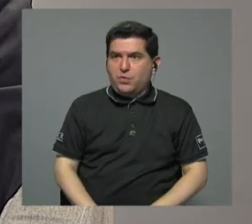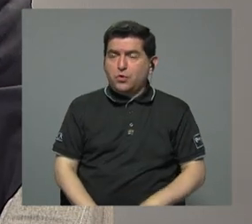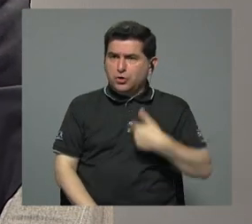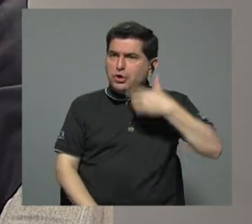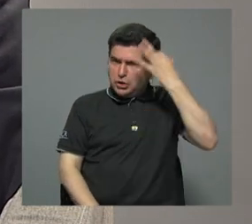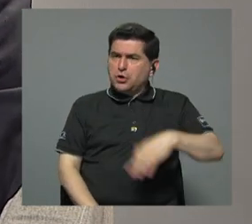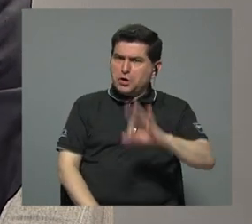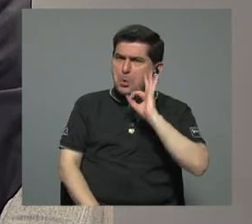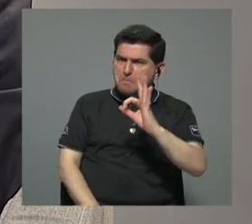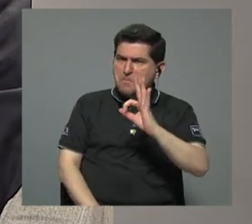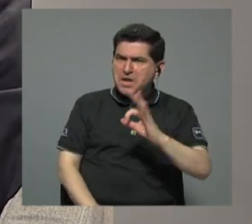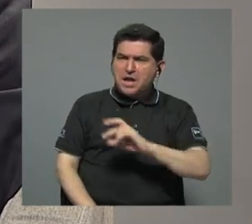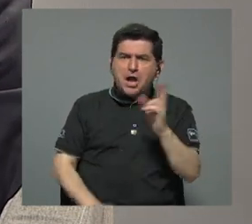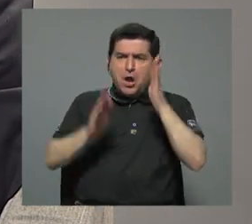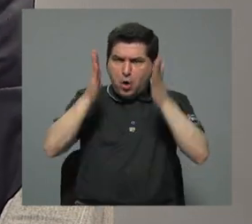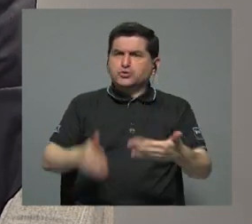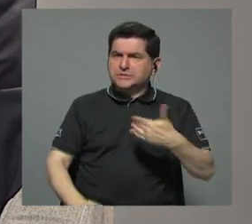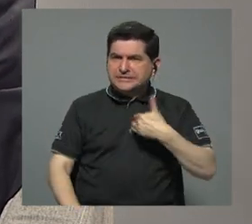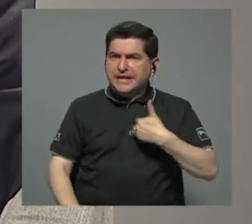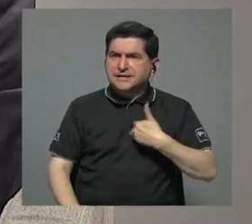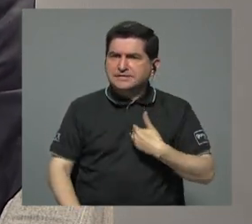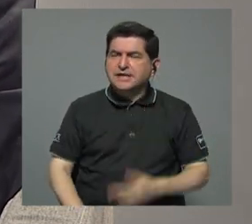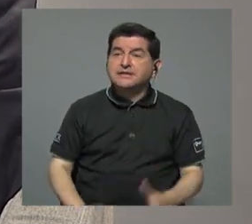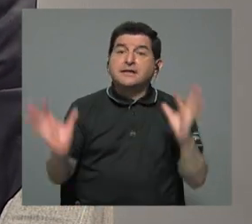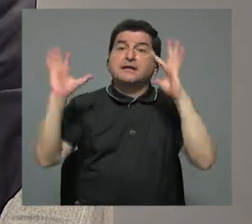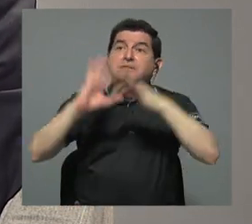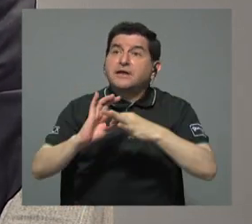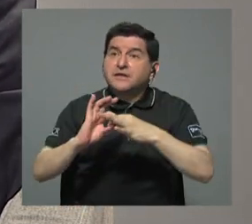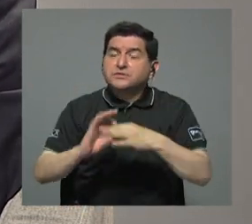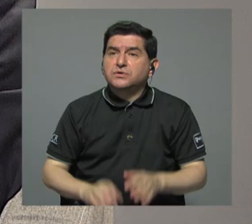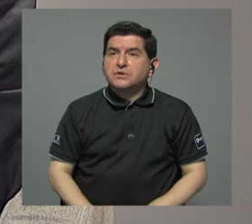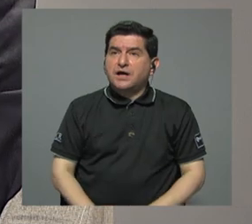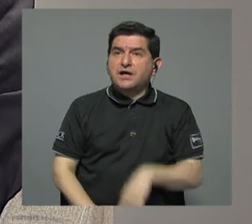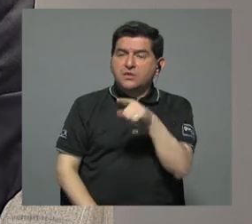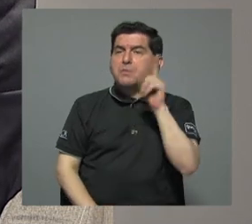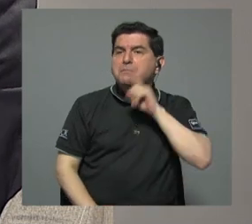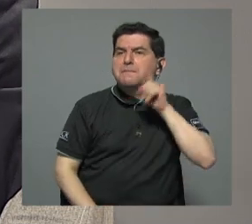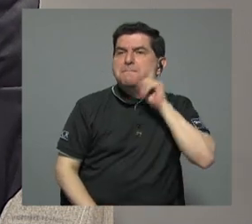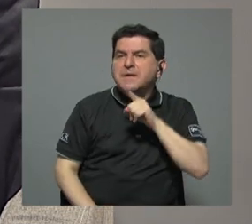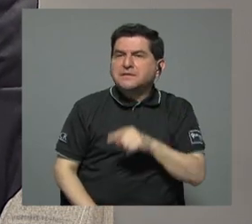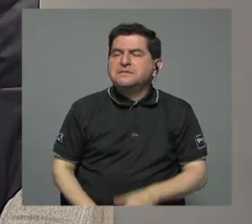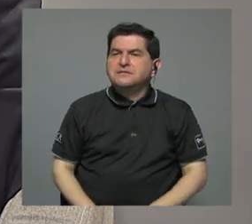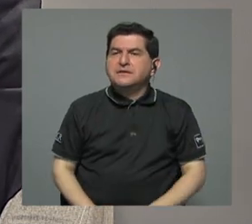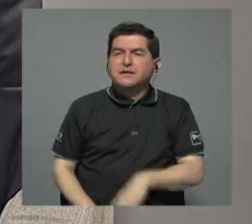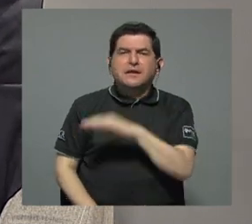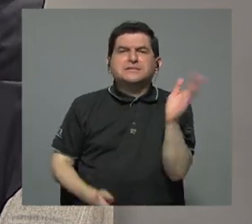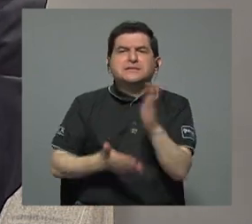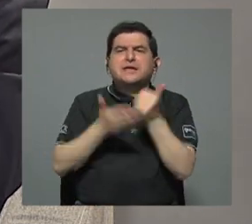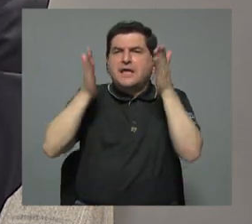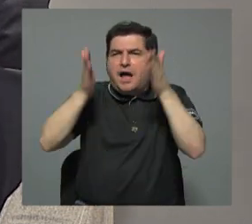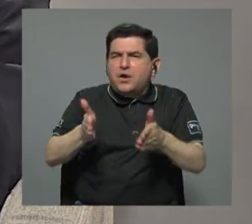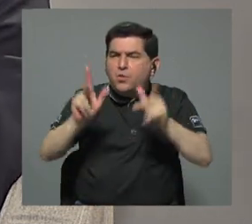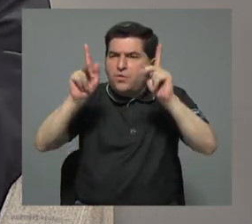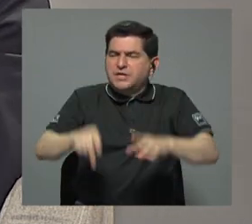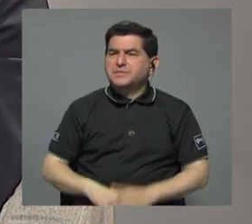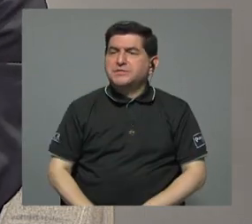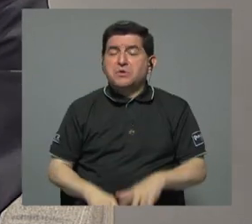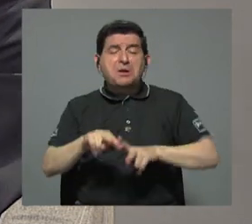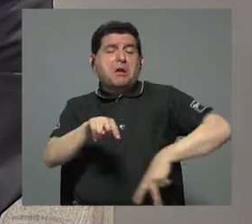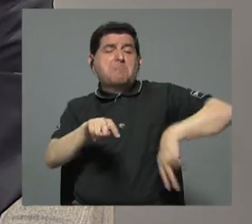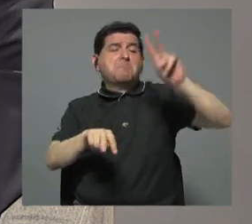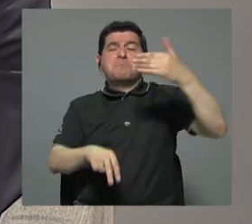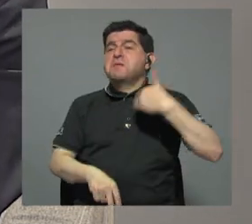parece muy bien que sienta el costarricense en función de que está siendo engañado y que hay algunos que cuentan como ventajismo